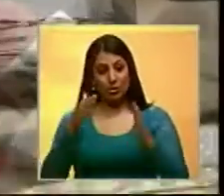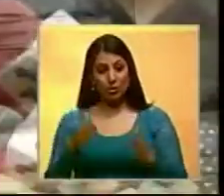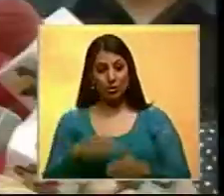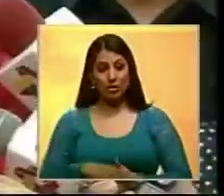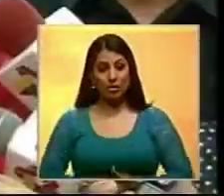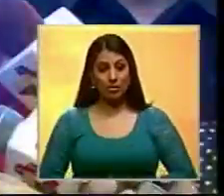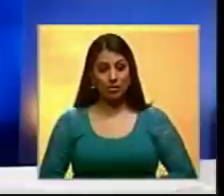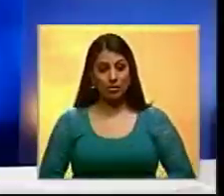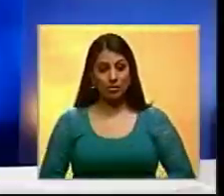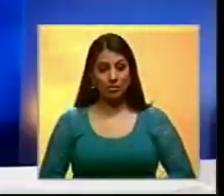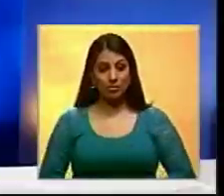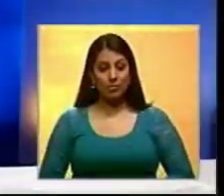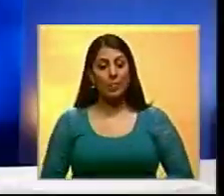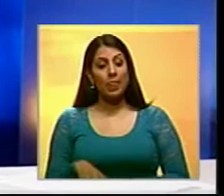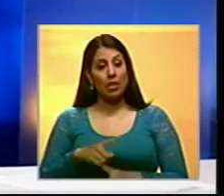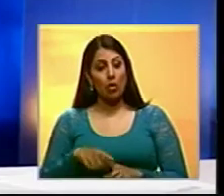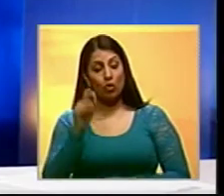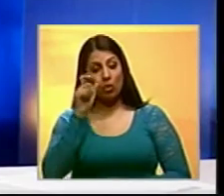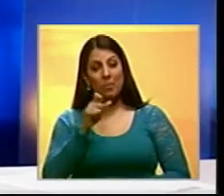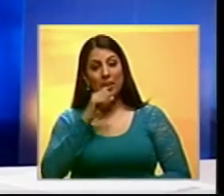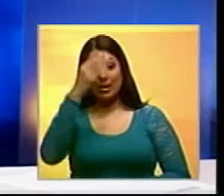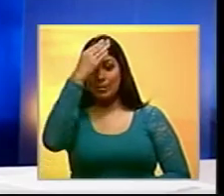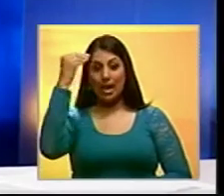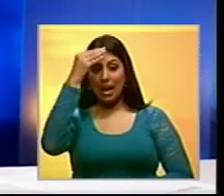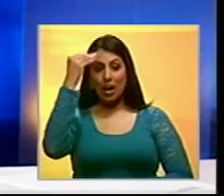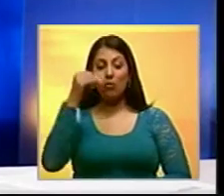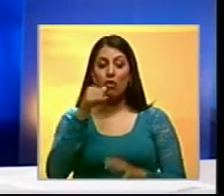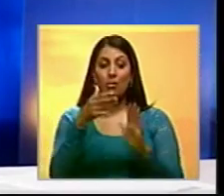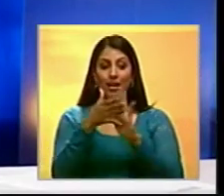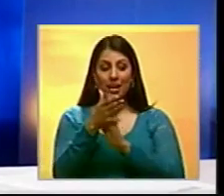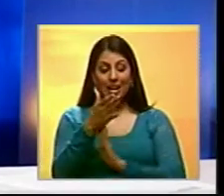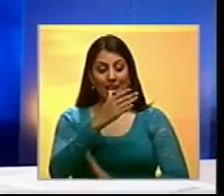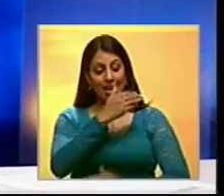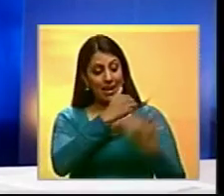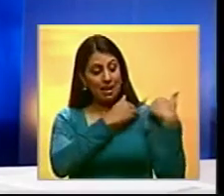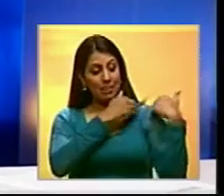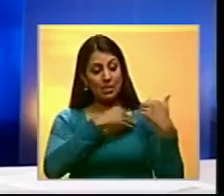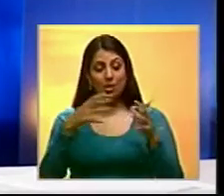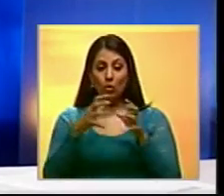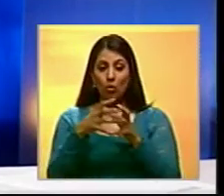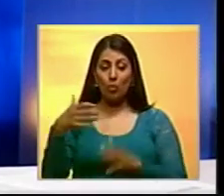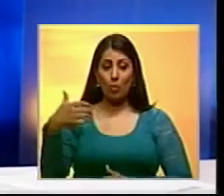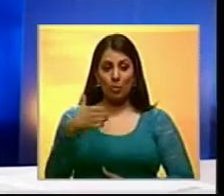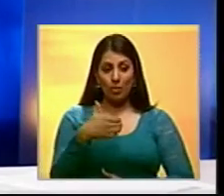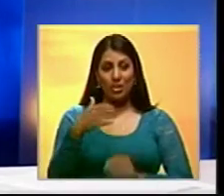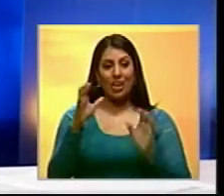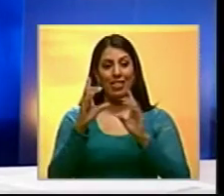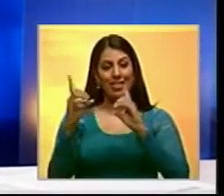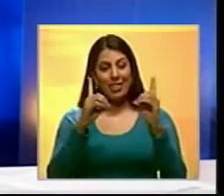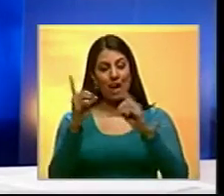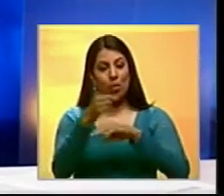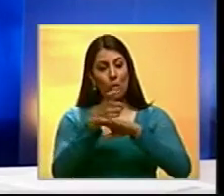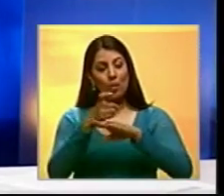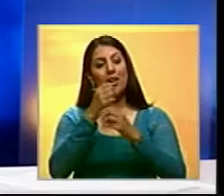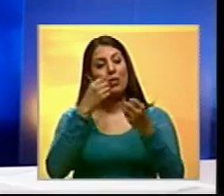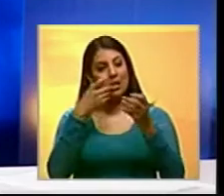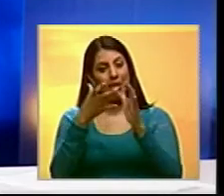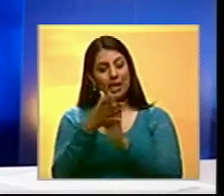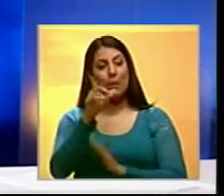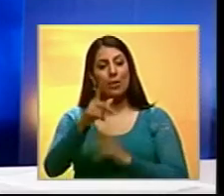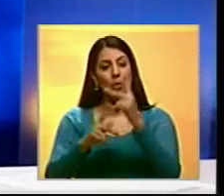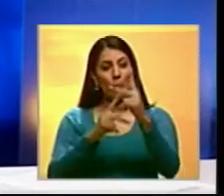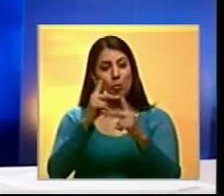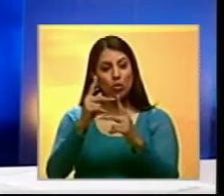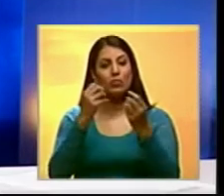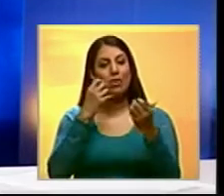estudiantil. Carlos Ocariz, representantes de la Mesa de la Unidad de Diálogo con el Gobierno Nacional, aseguró que en dicho